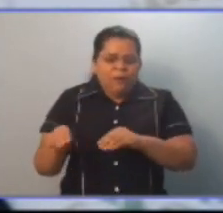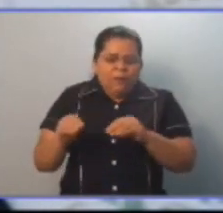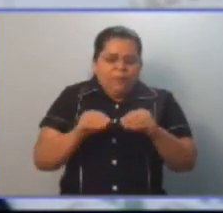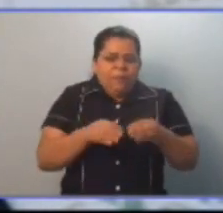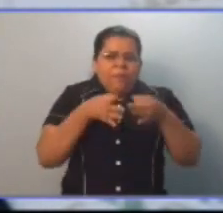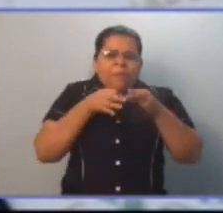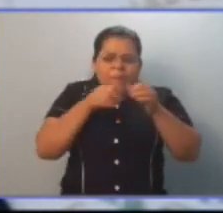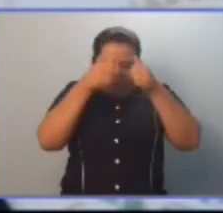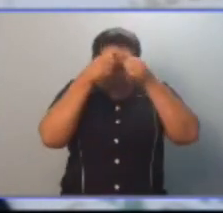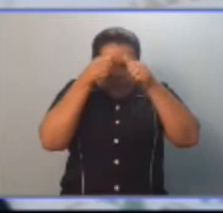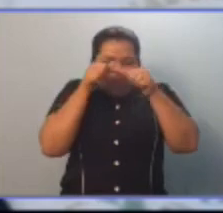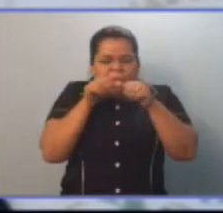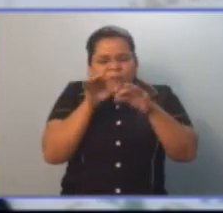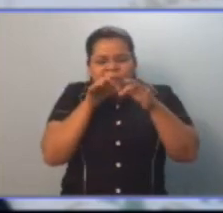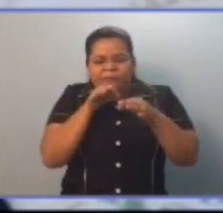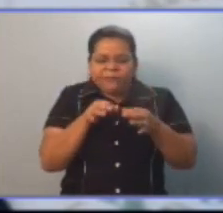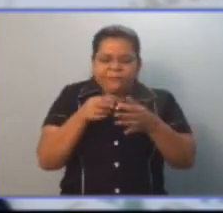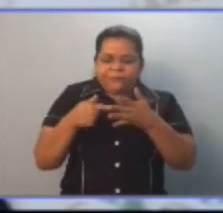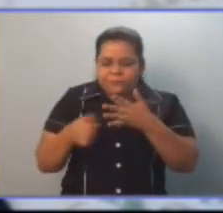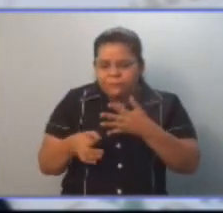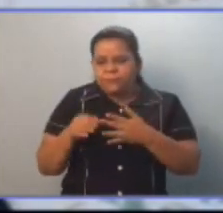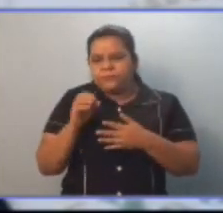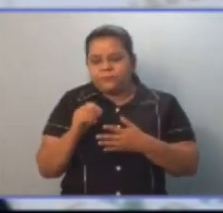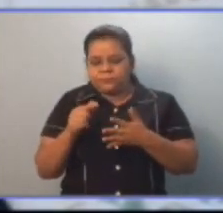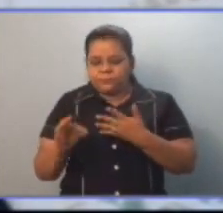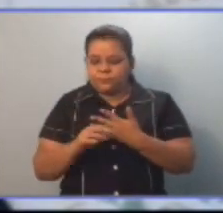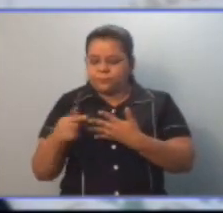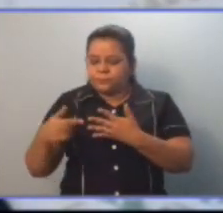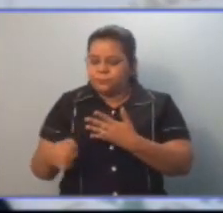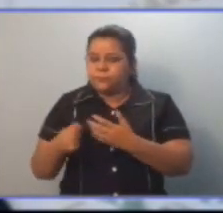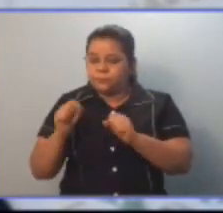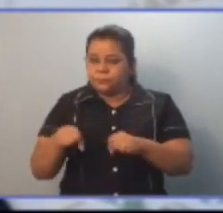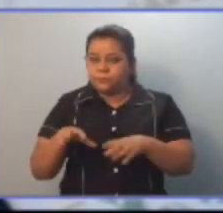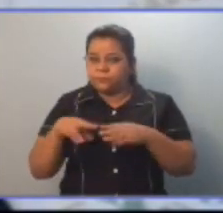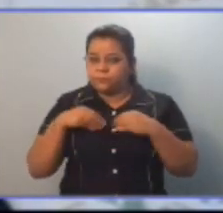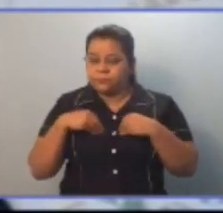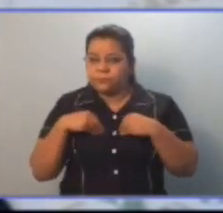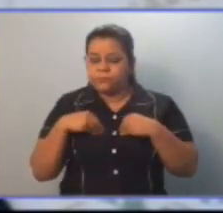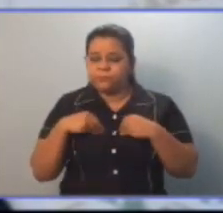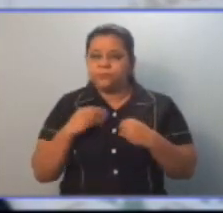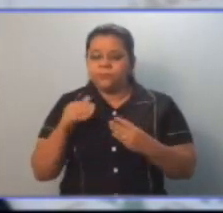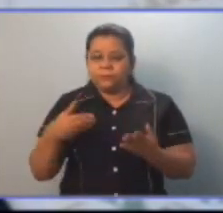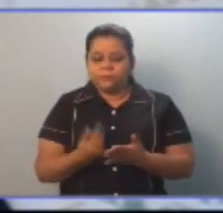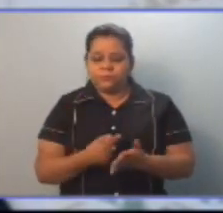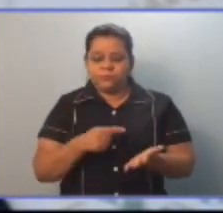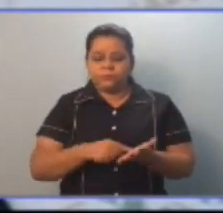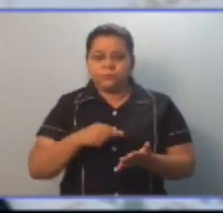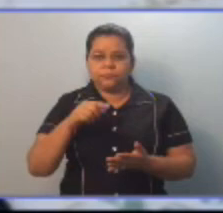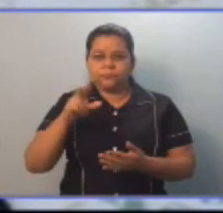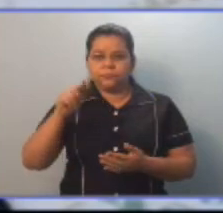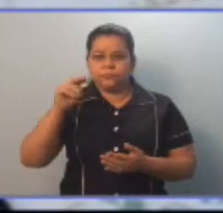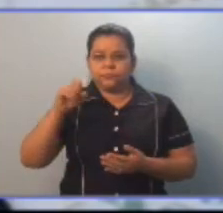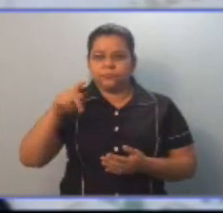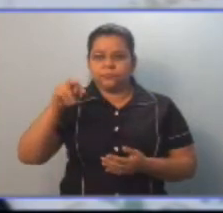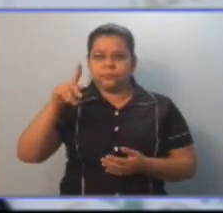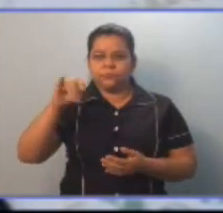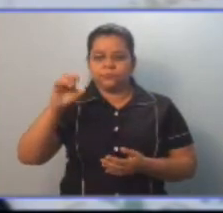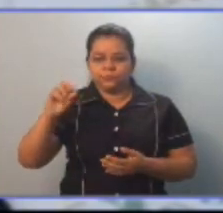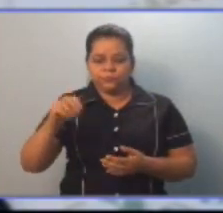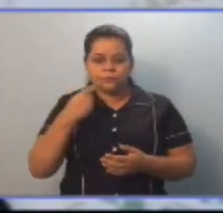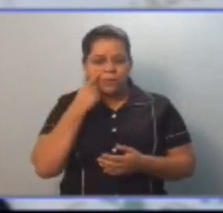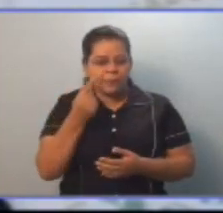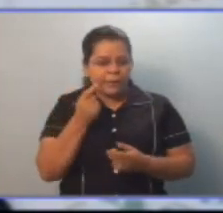manera alguna ley o decreto que venga a atacar precisamente ese nepotismo, verificar los